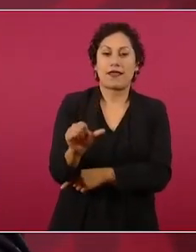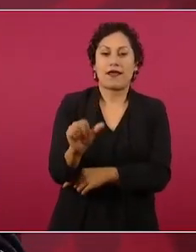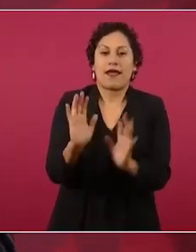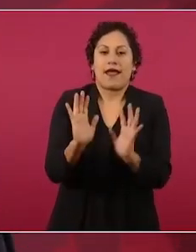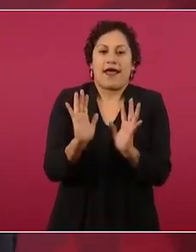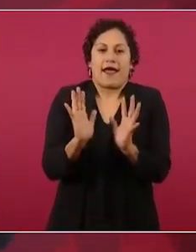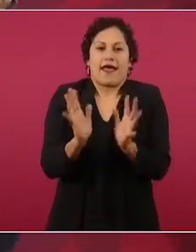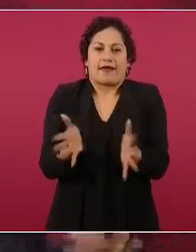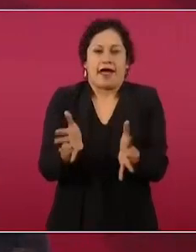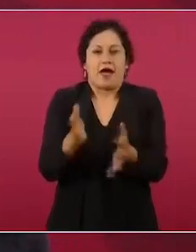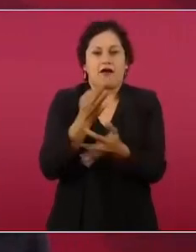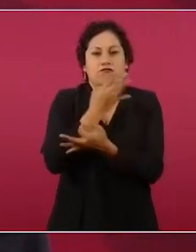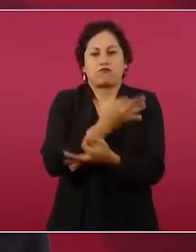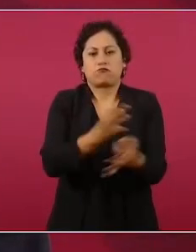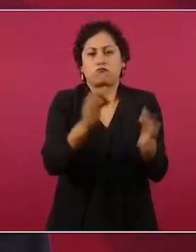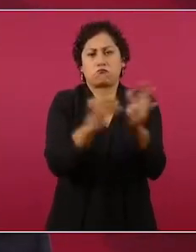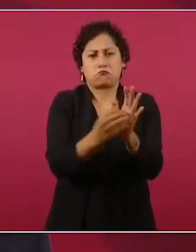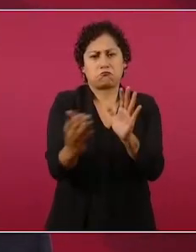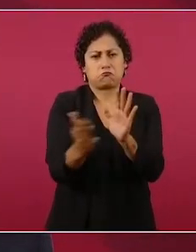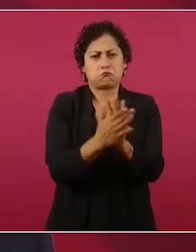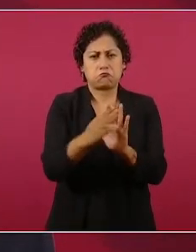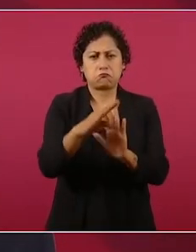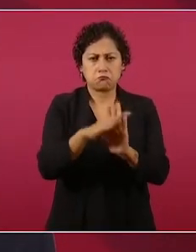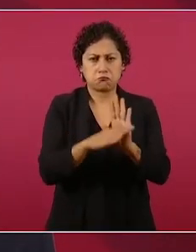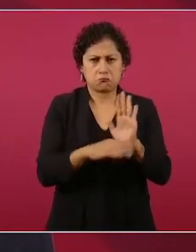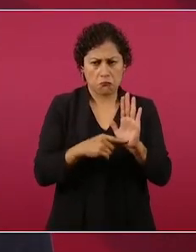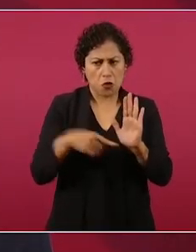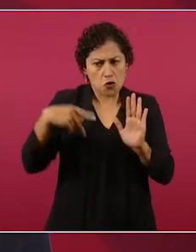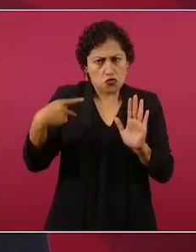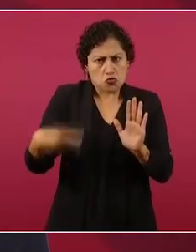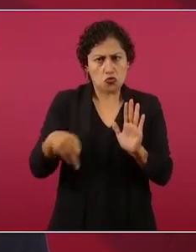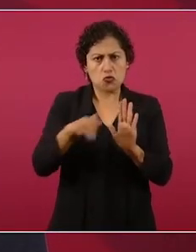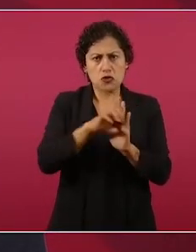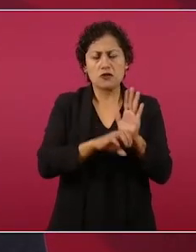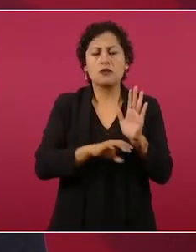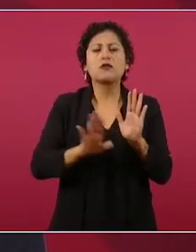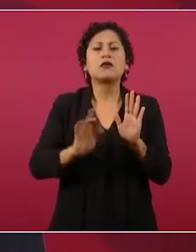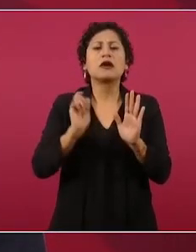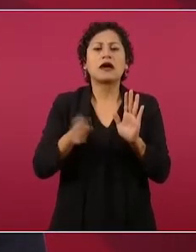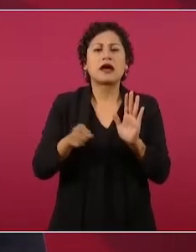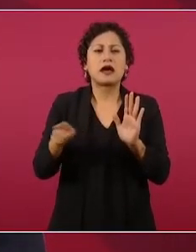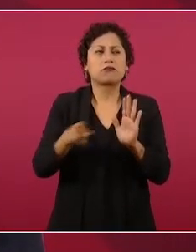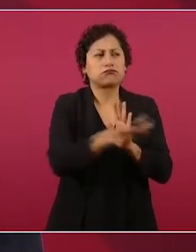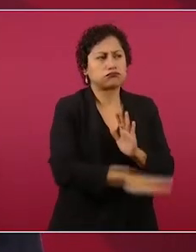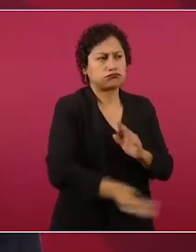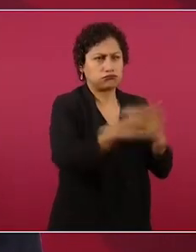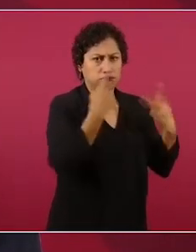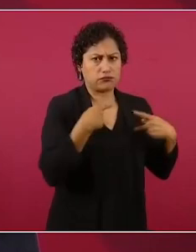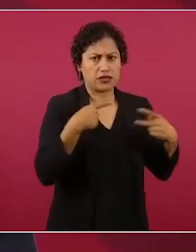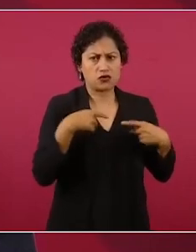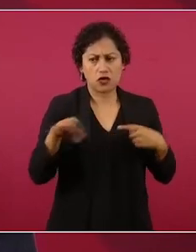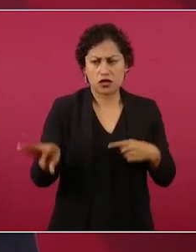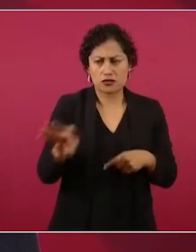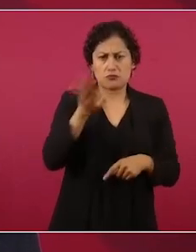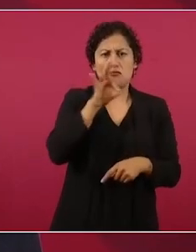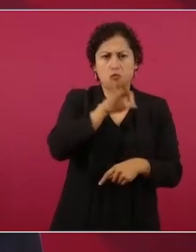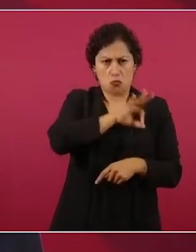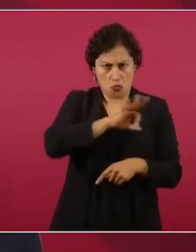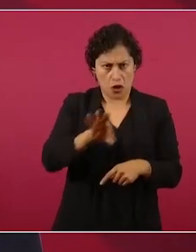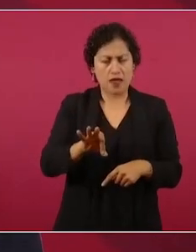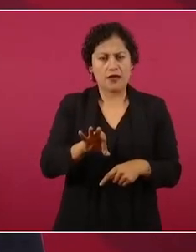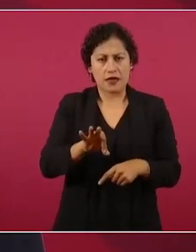dejó de manifiesto, y así está en los estatutos, de que tiene que ser el pueblo y que pueden ser encuestas.